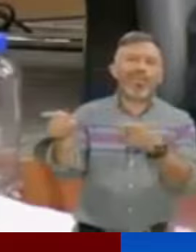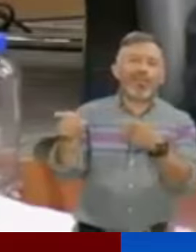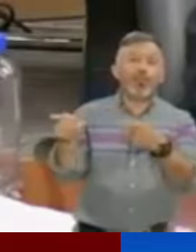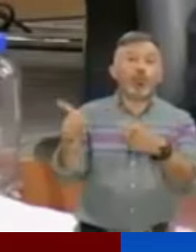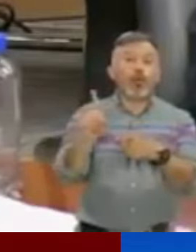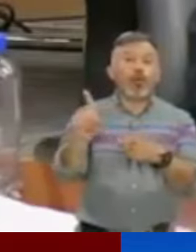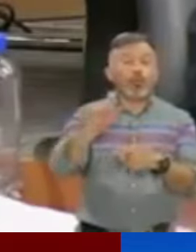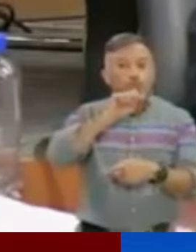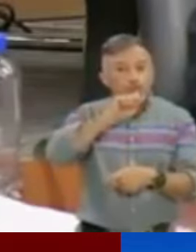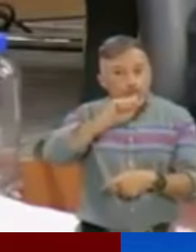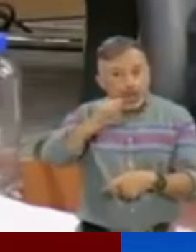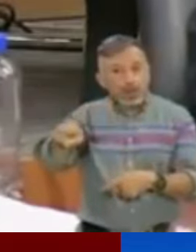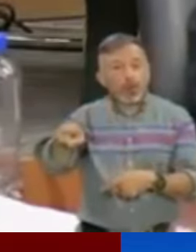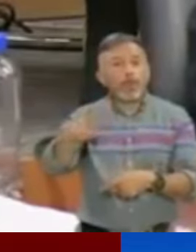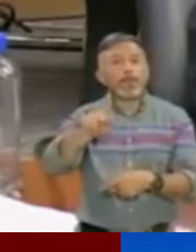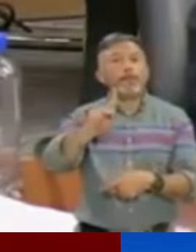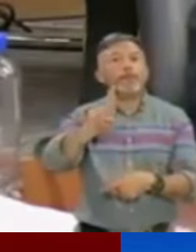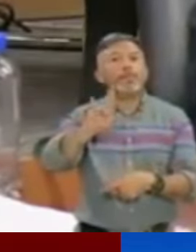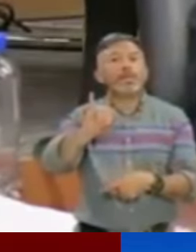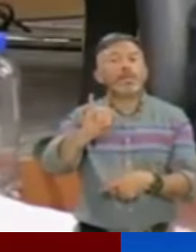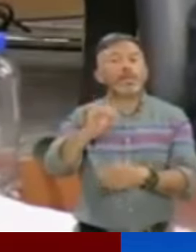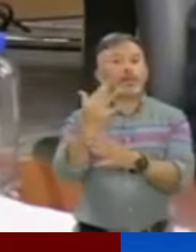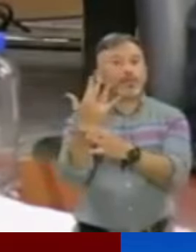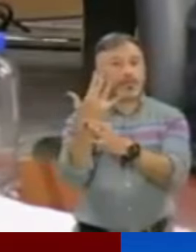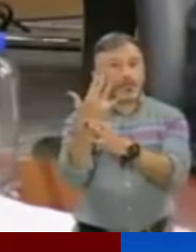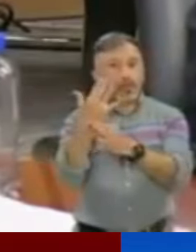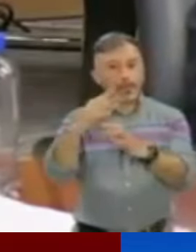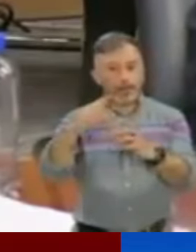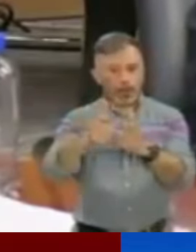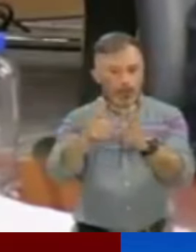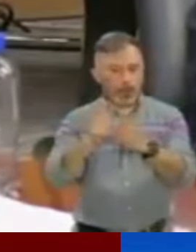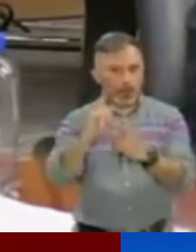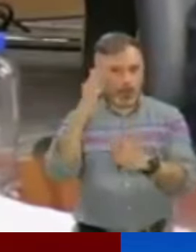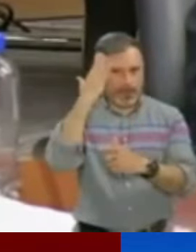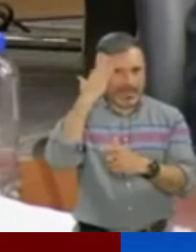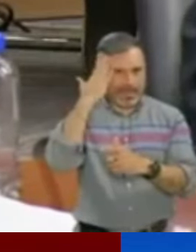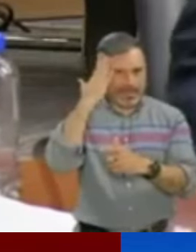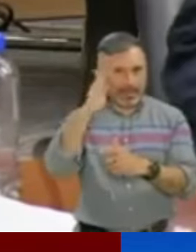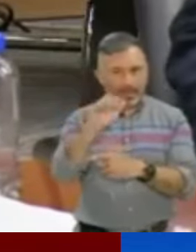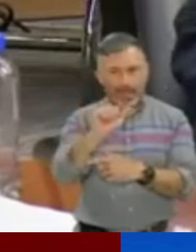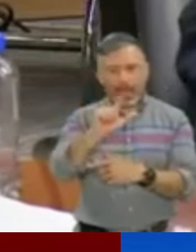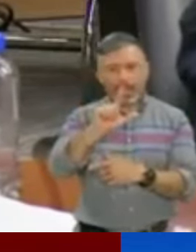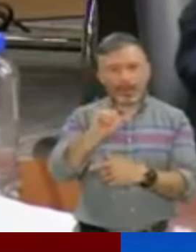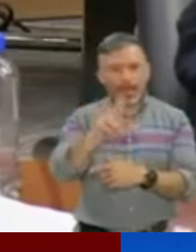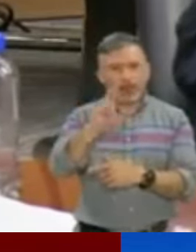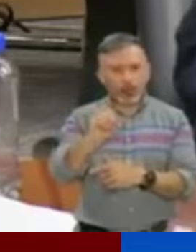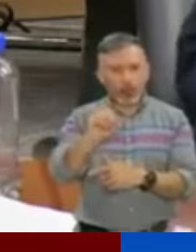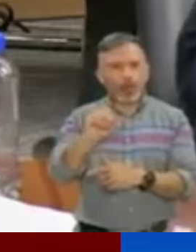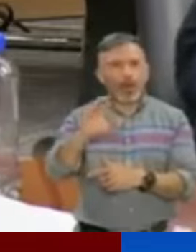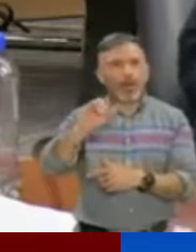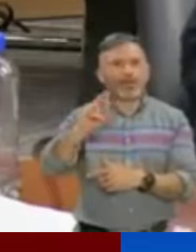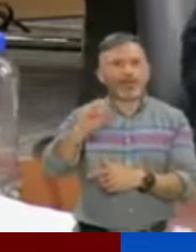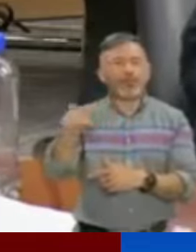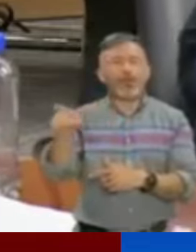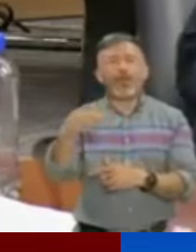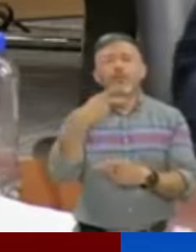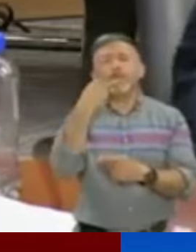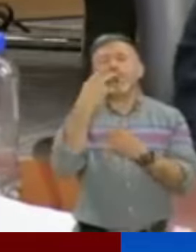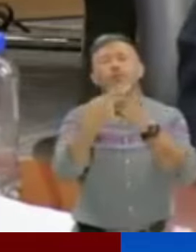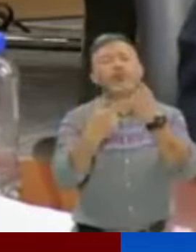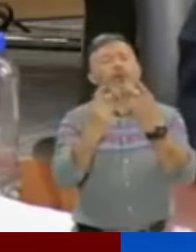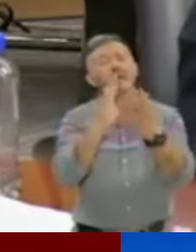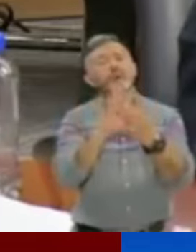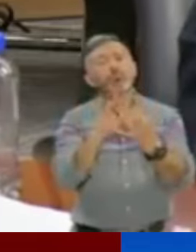del propio dirigente nacional del PRI, Alejandro Moreno Cárdenas, describiendo con una naturalidad